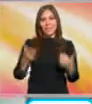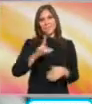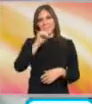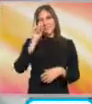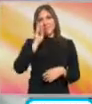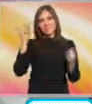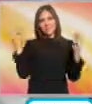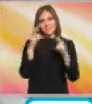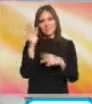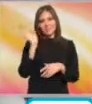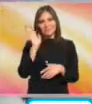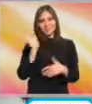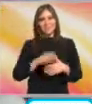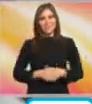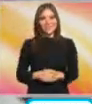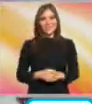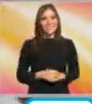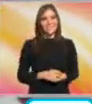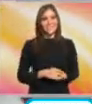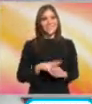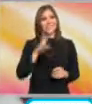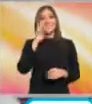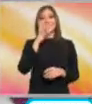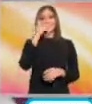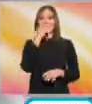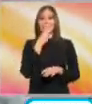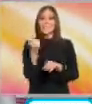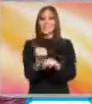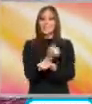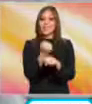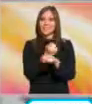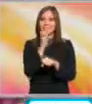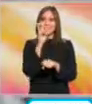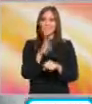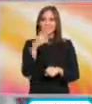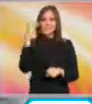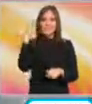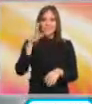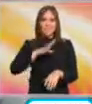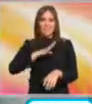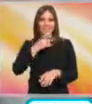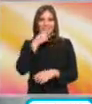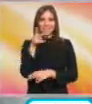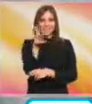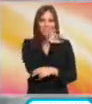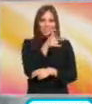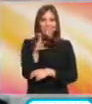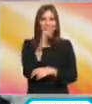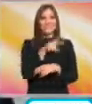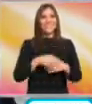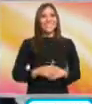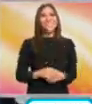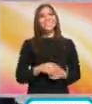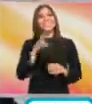Alberto, eso, qué guaraches tan coquetos trae, ¿eh? Ay, ay, ay, ahí nos vemos.